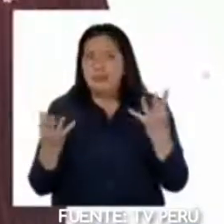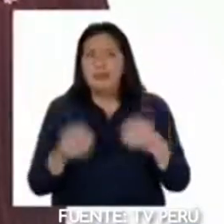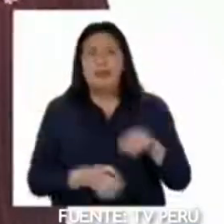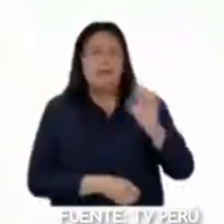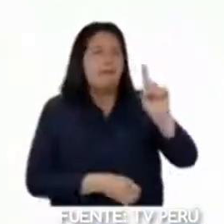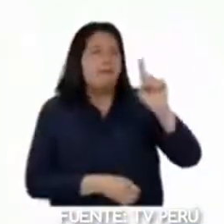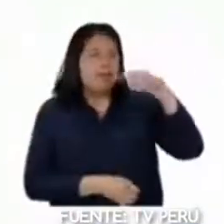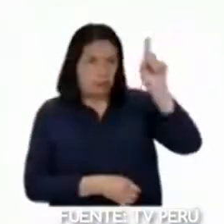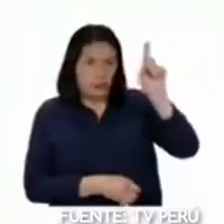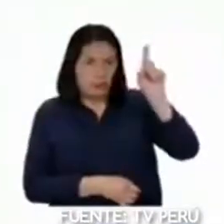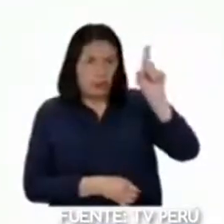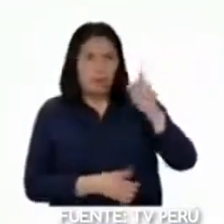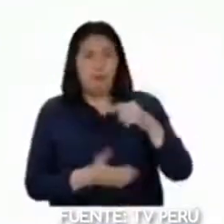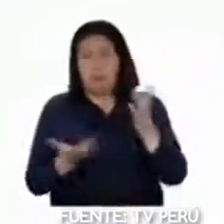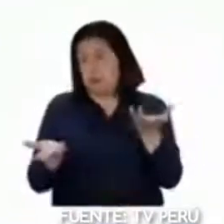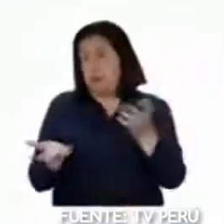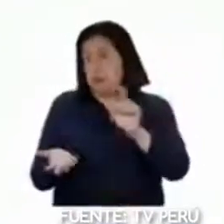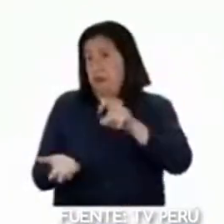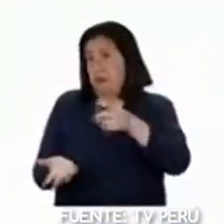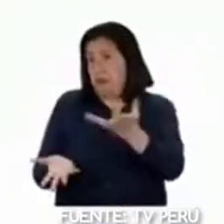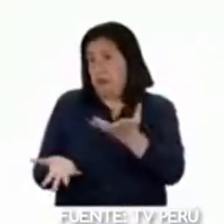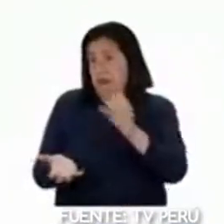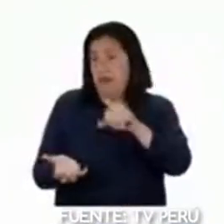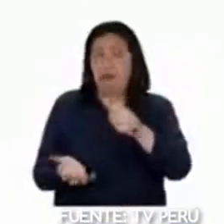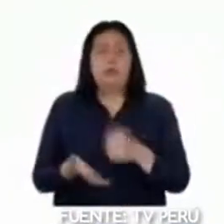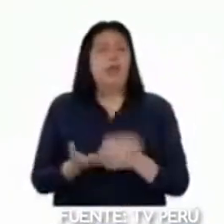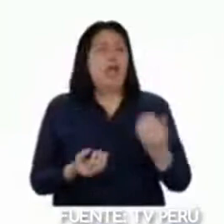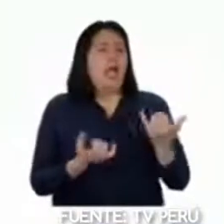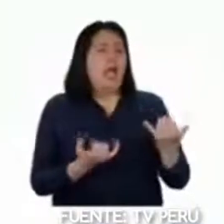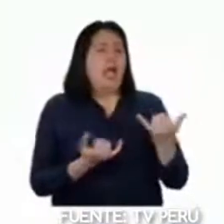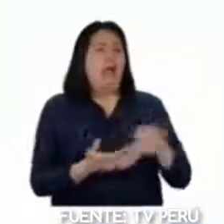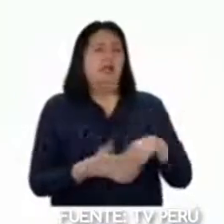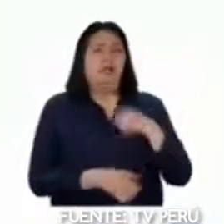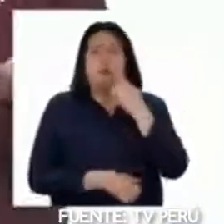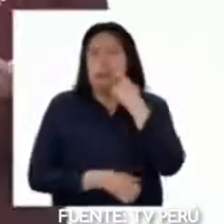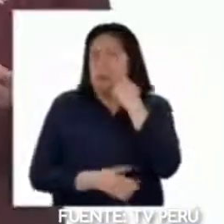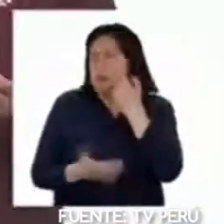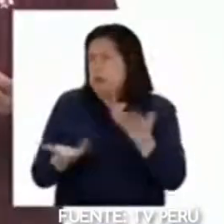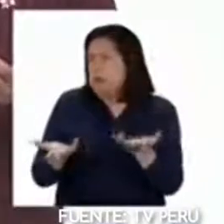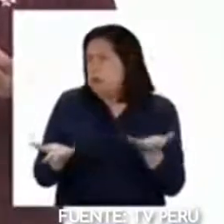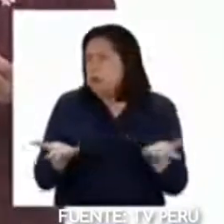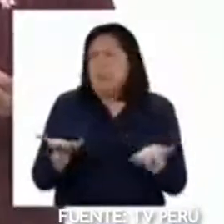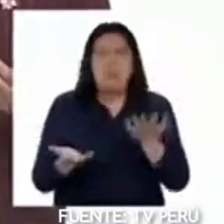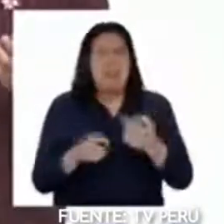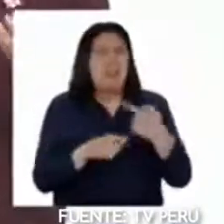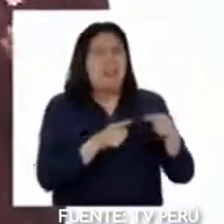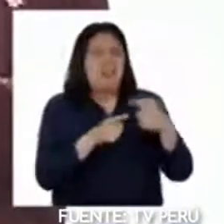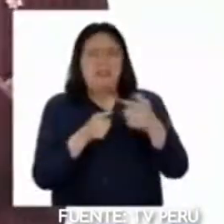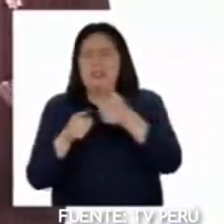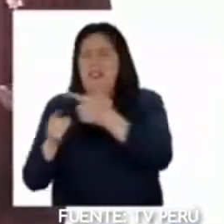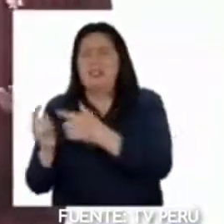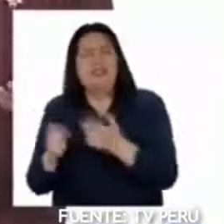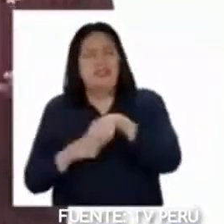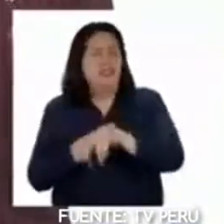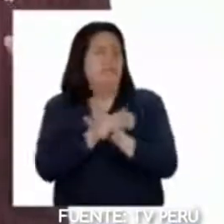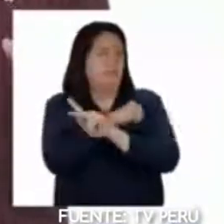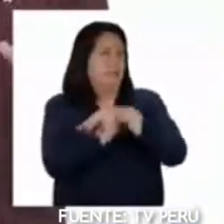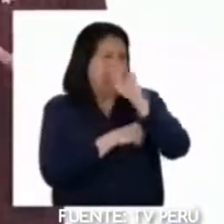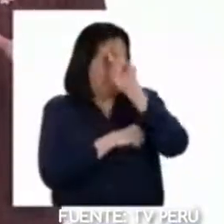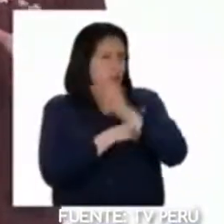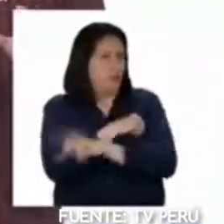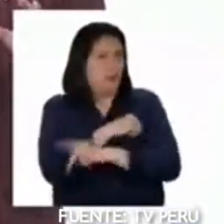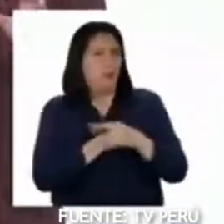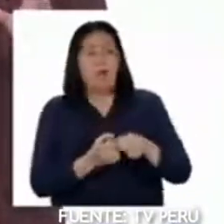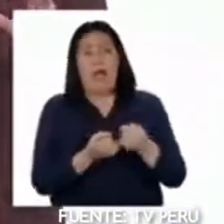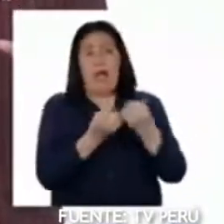de los millones. Eso es necesario, sobre todo, ahora que vamos a conocer más acerca de la diversidad de nuestro país y